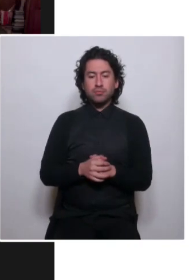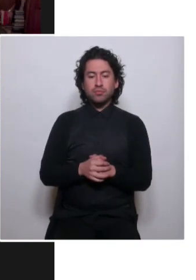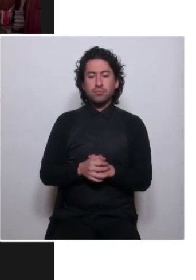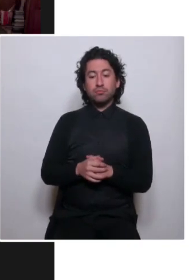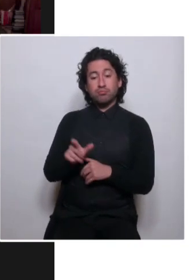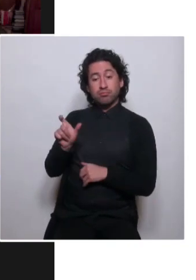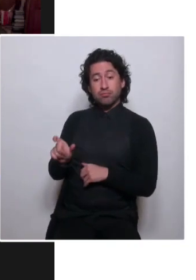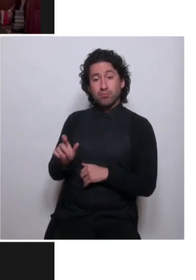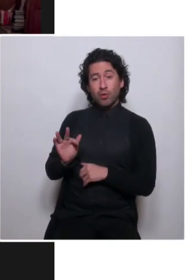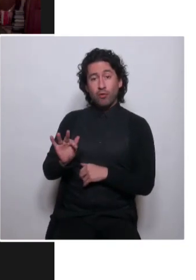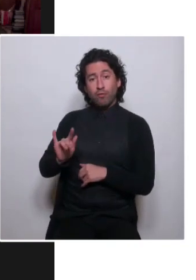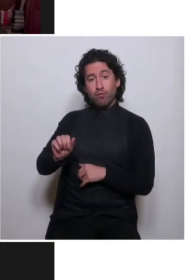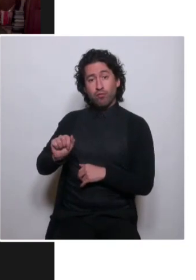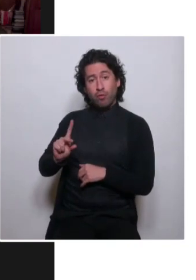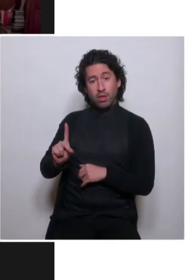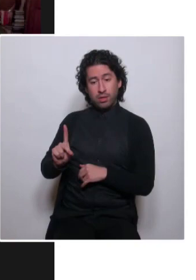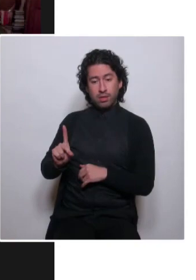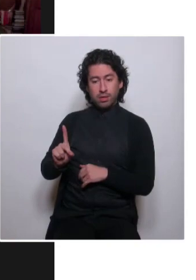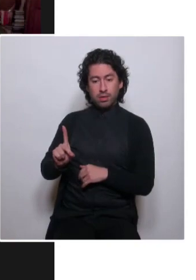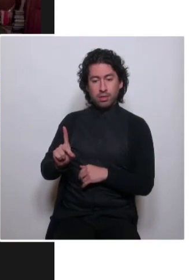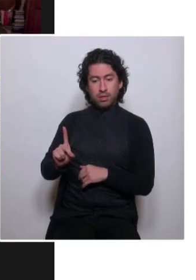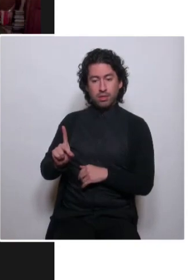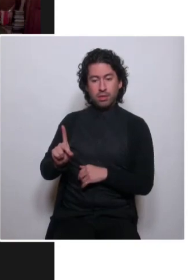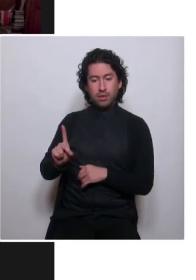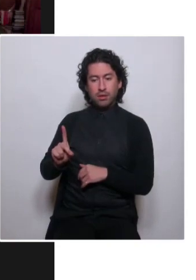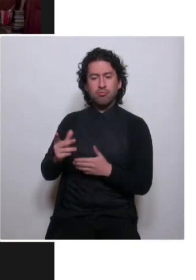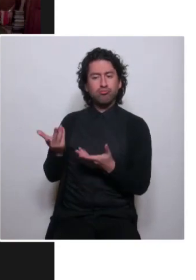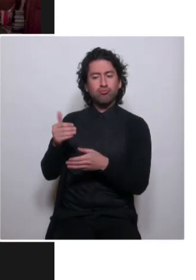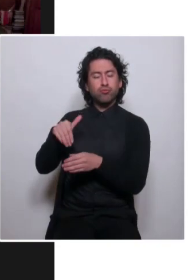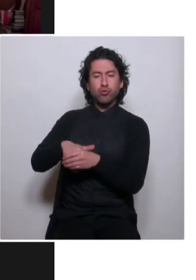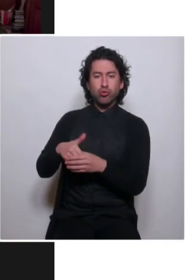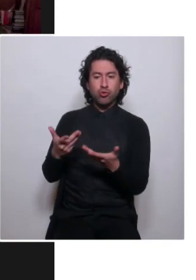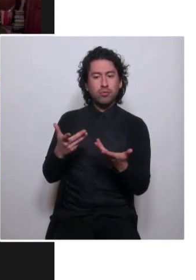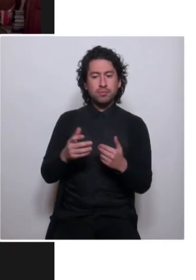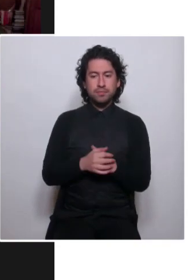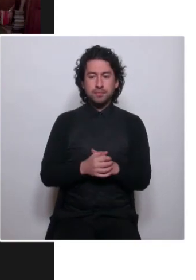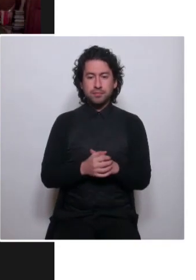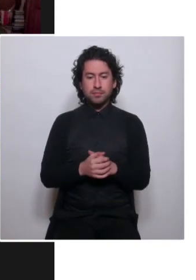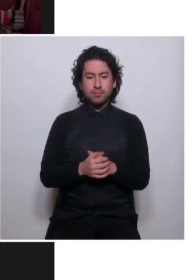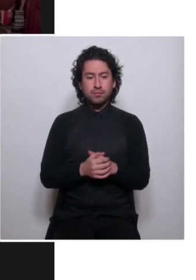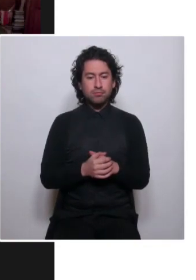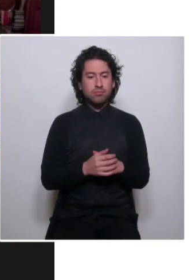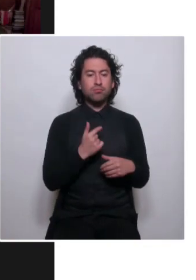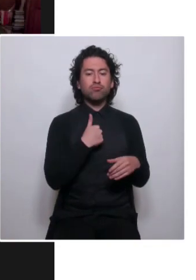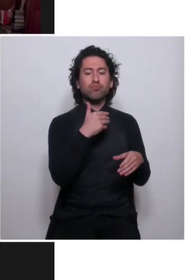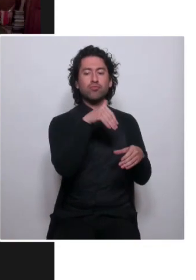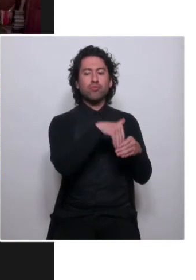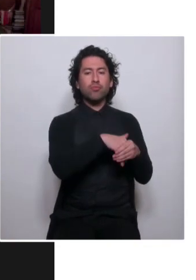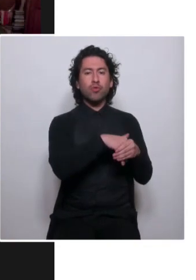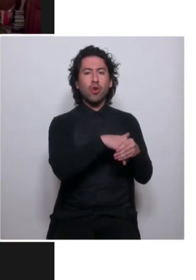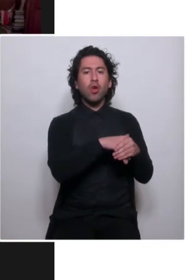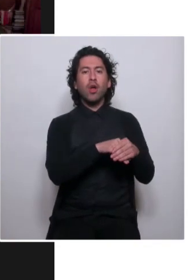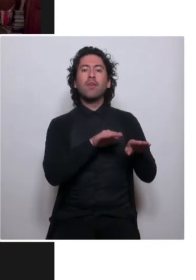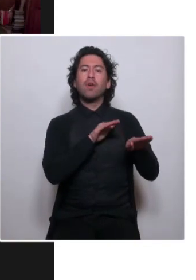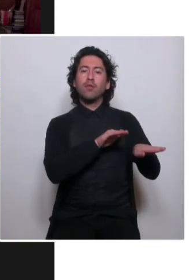Convencional Fuad Chaín, ¿cómo vota? Voto a favor, señor secretario.